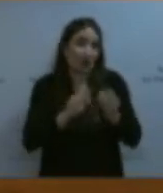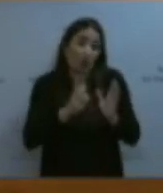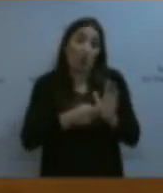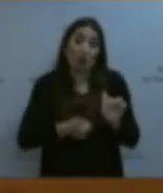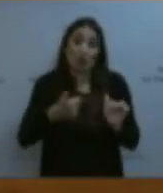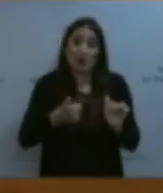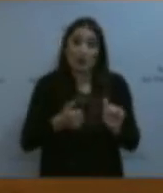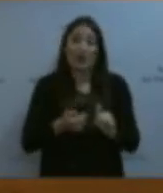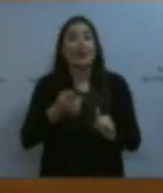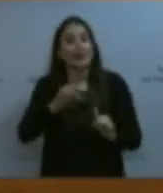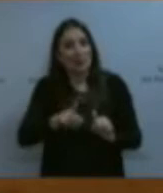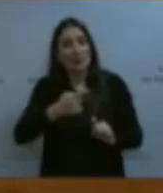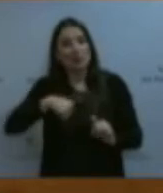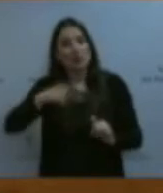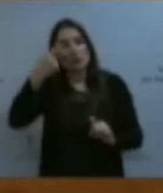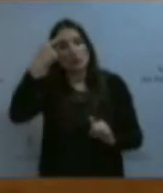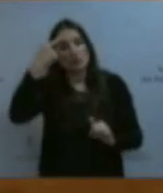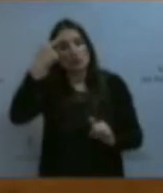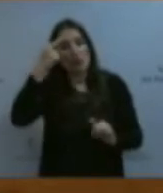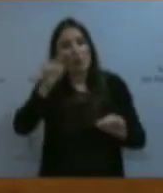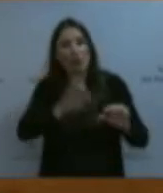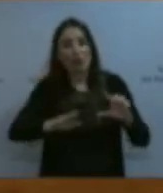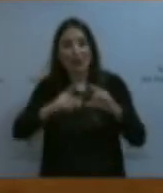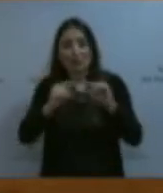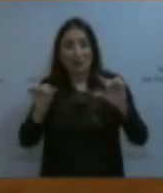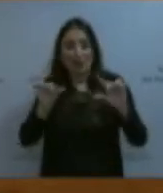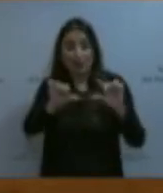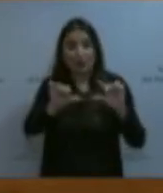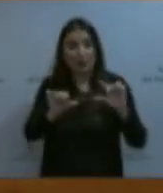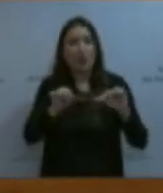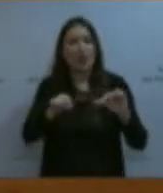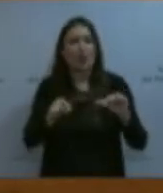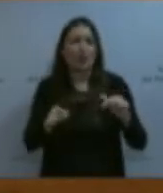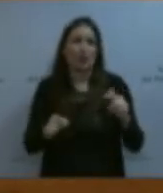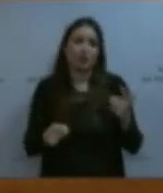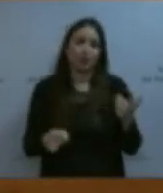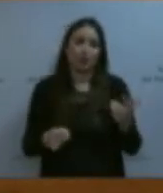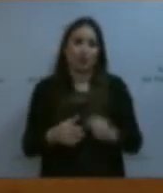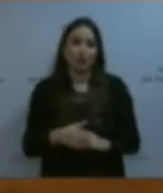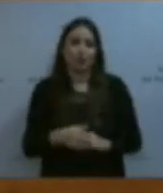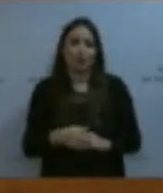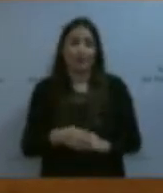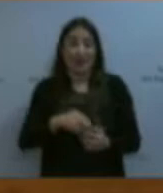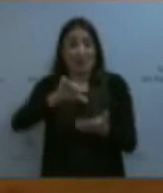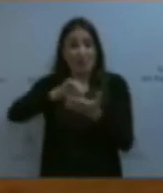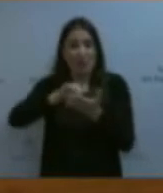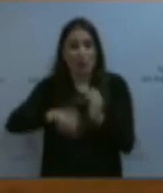rematar, acordámonos también de que en zonas del centro, donde hay una importante saturación en las ciudades,